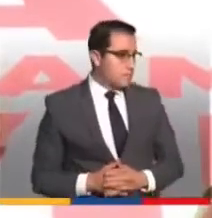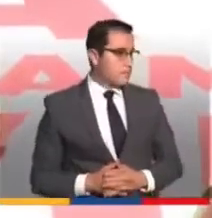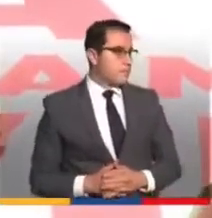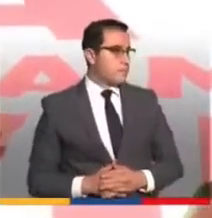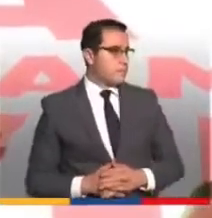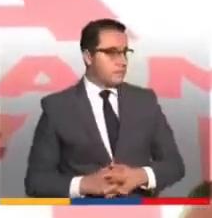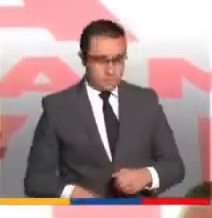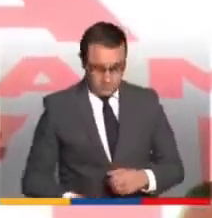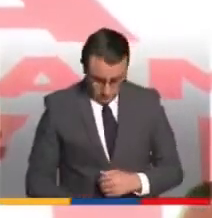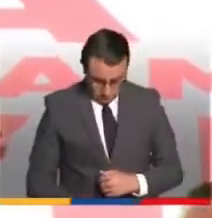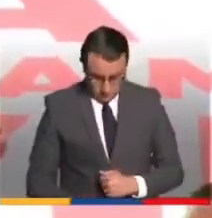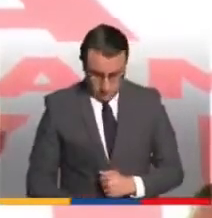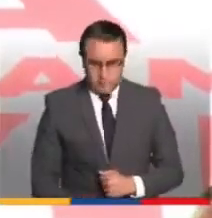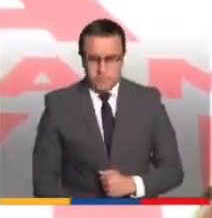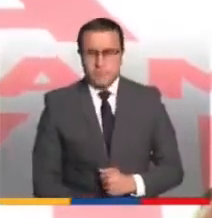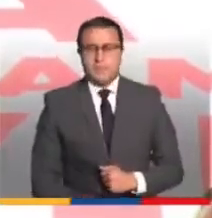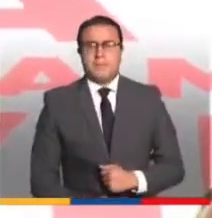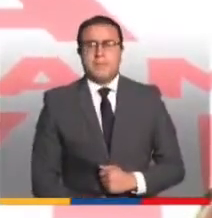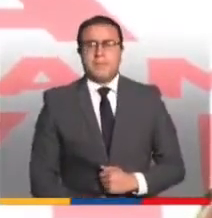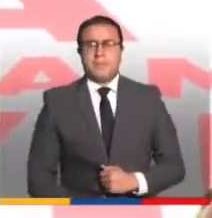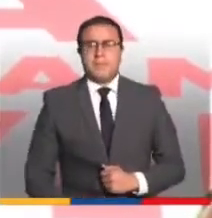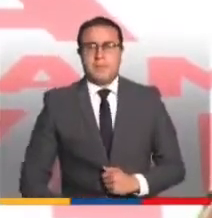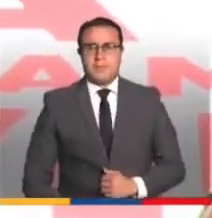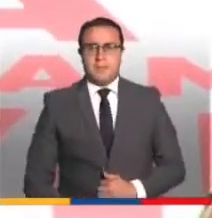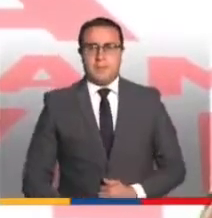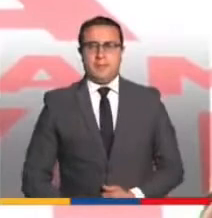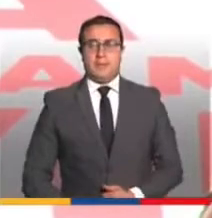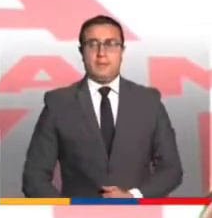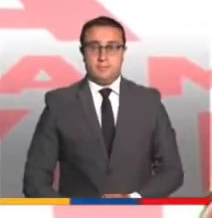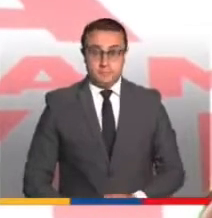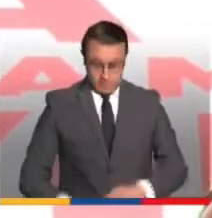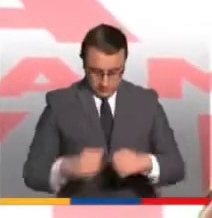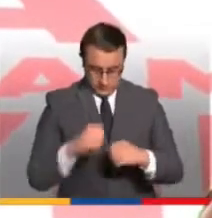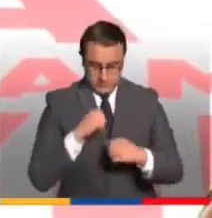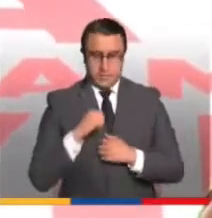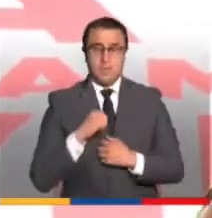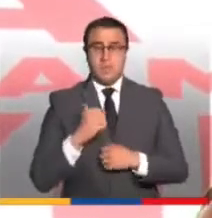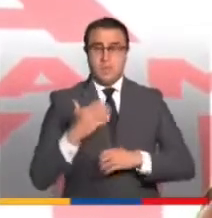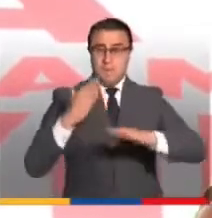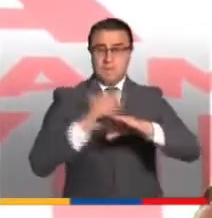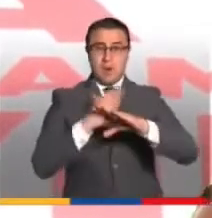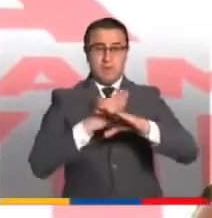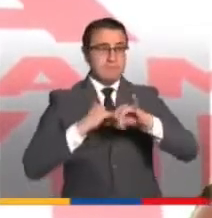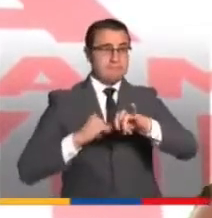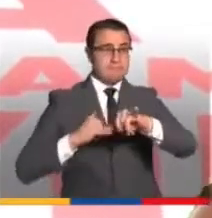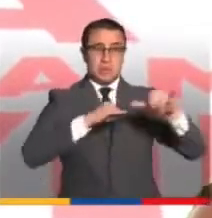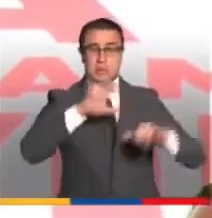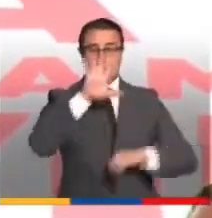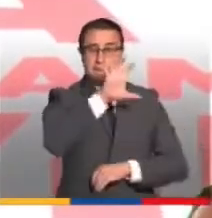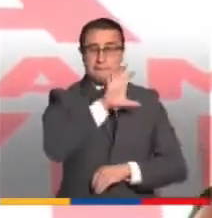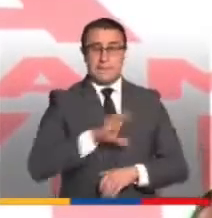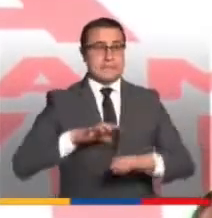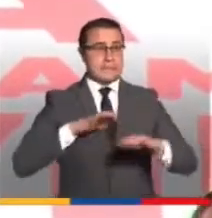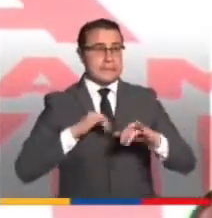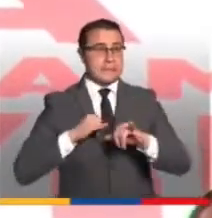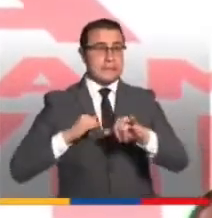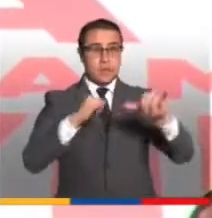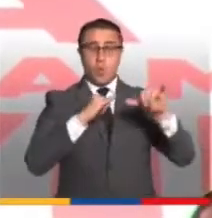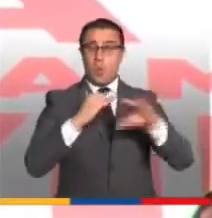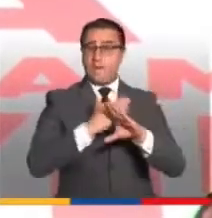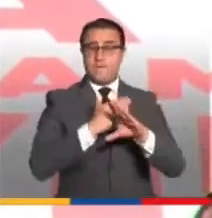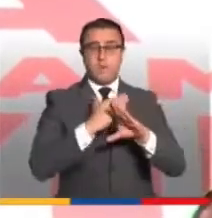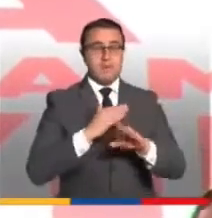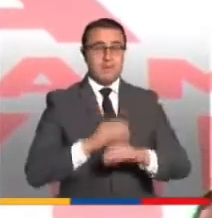que tenemos problemas comunes que afrontar y un tamaño enorme para el futuro